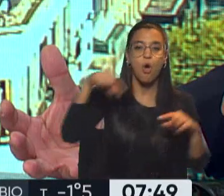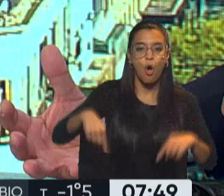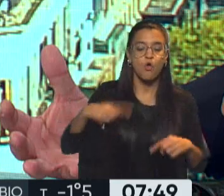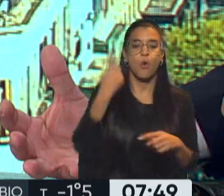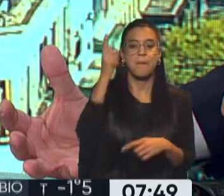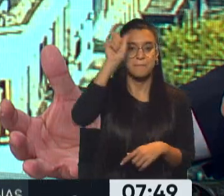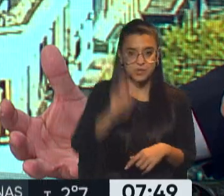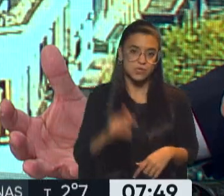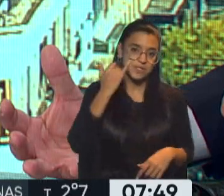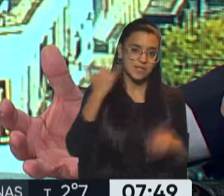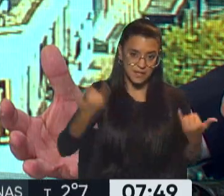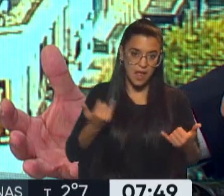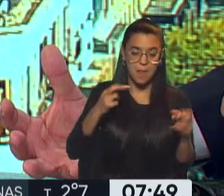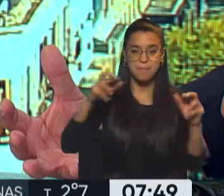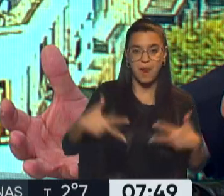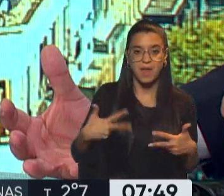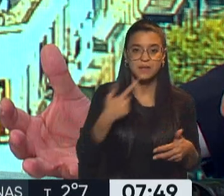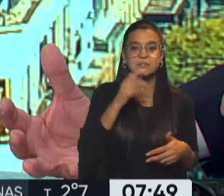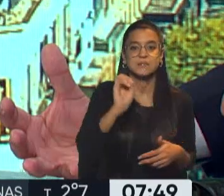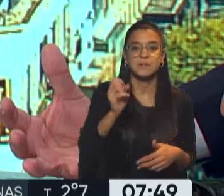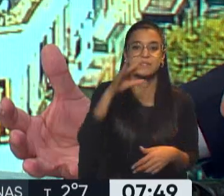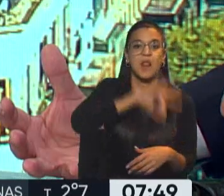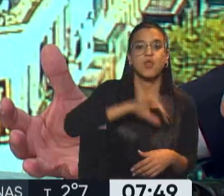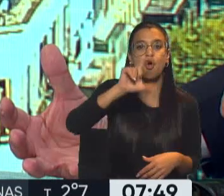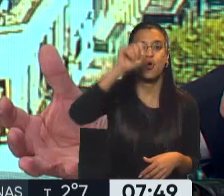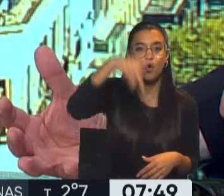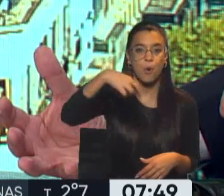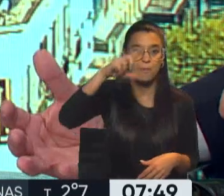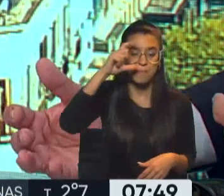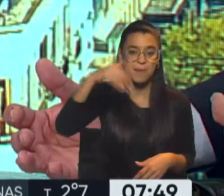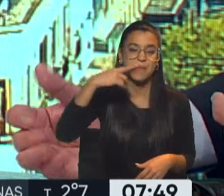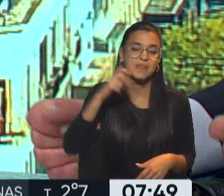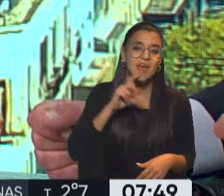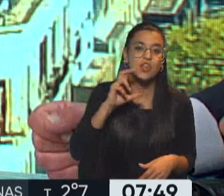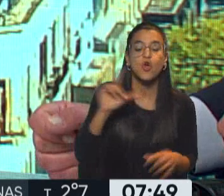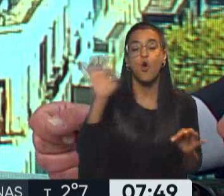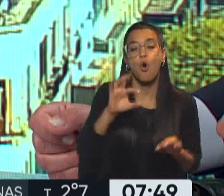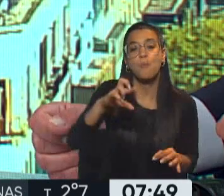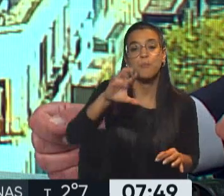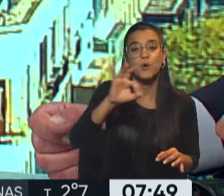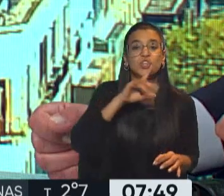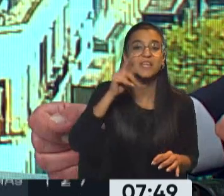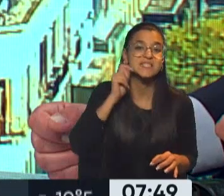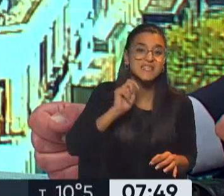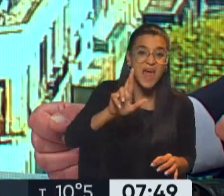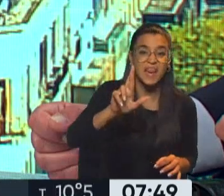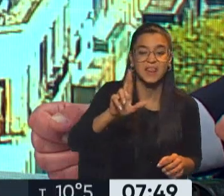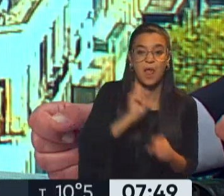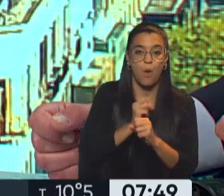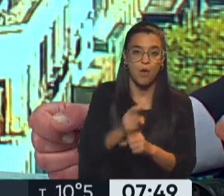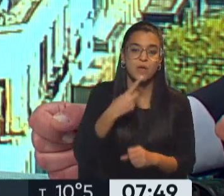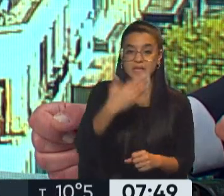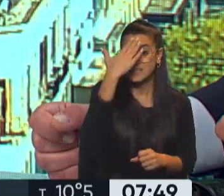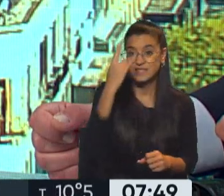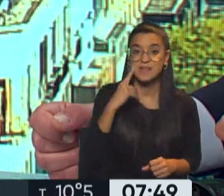persona que ya tiene ese plan que se llama salario complementario potenciar trabajo hombre hoy en día cobra 15.000 pesos